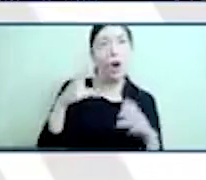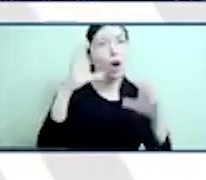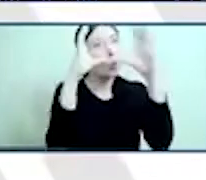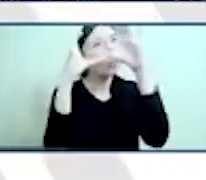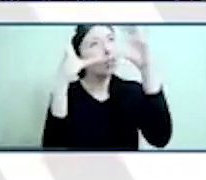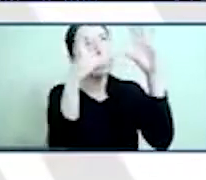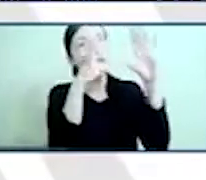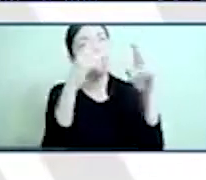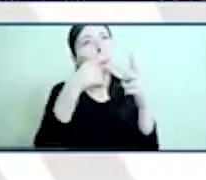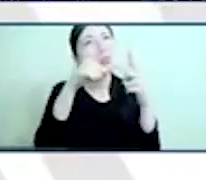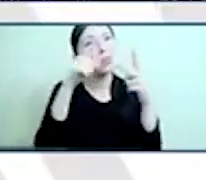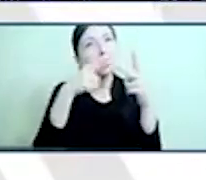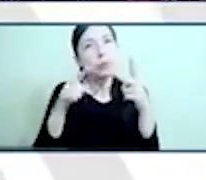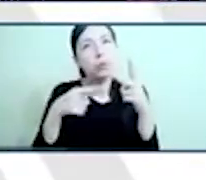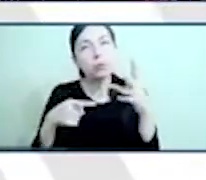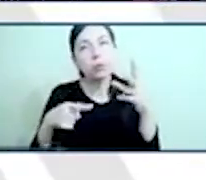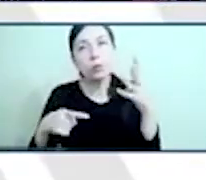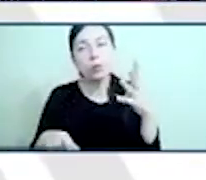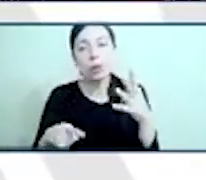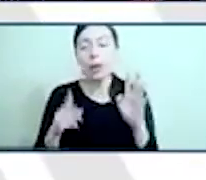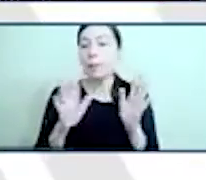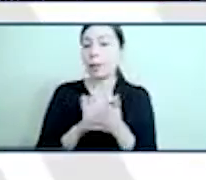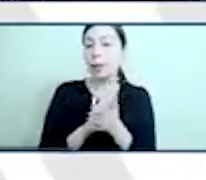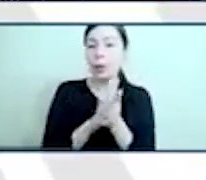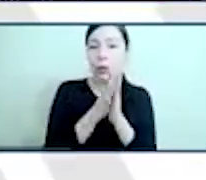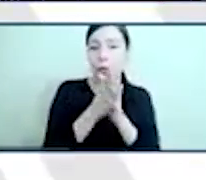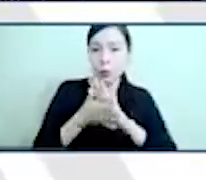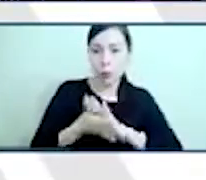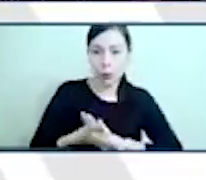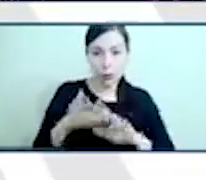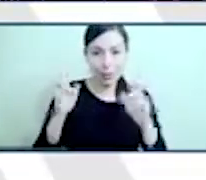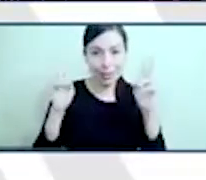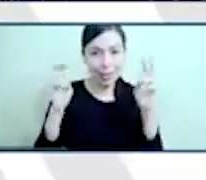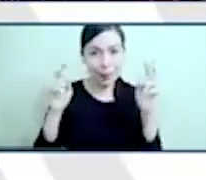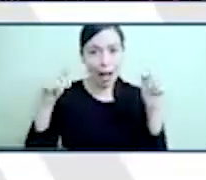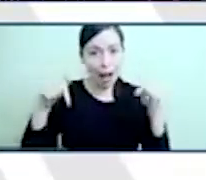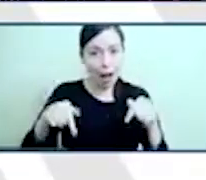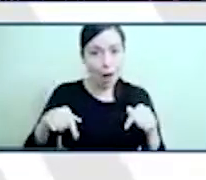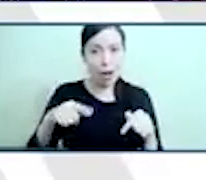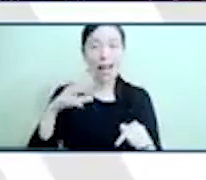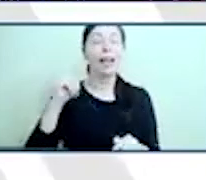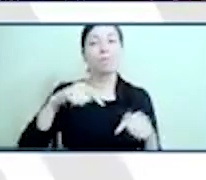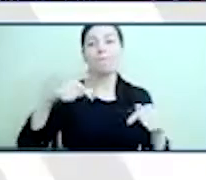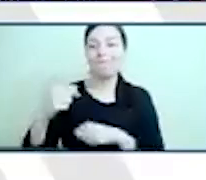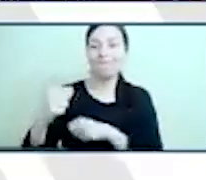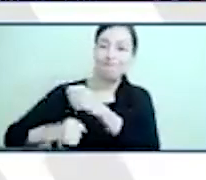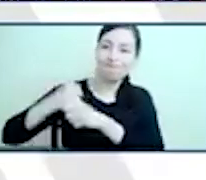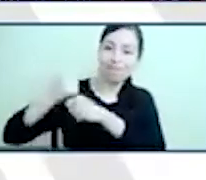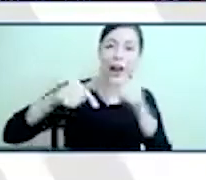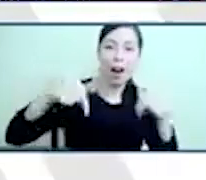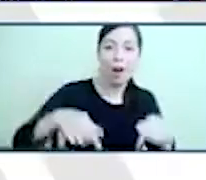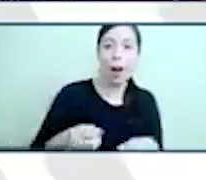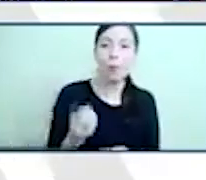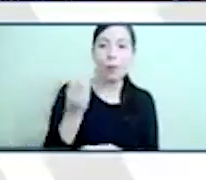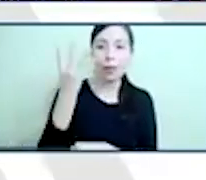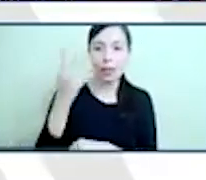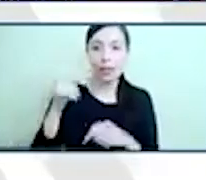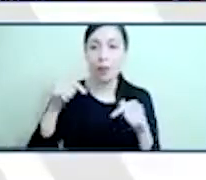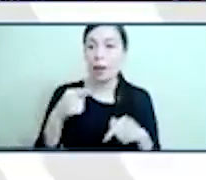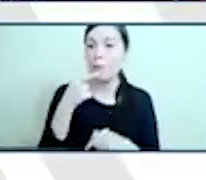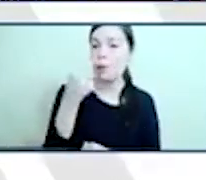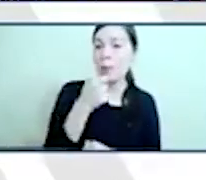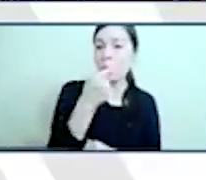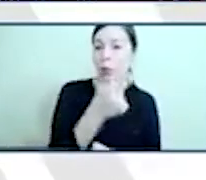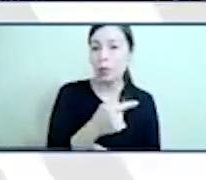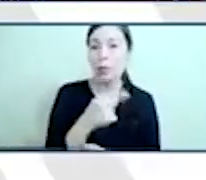Coirama, pero todo está muy acotado a la era moderna. La pregunta que vamos a tratar de responder a lo largo de